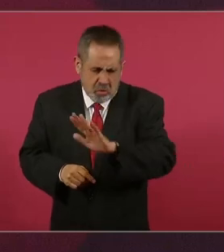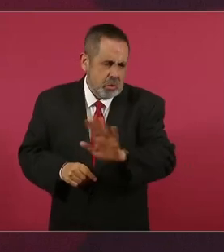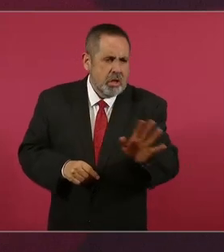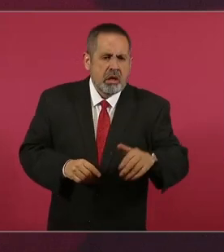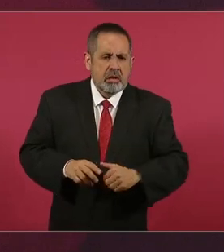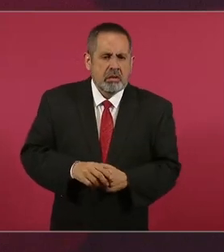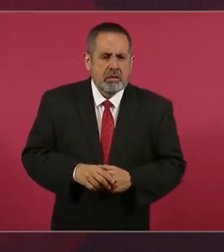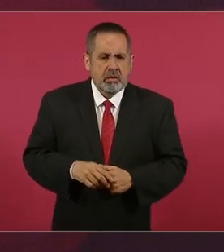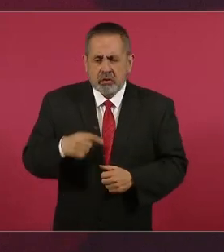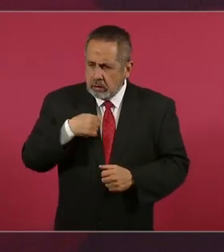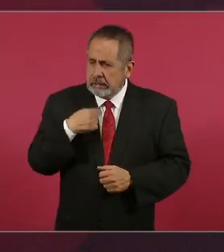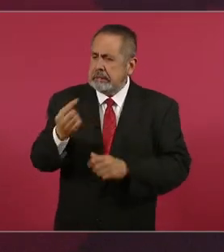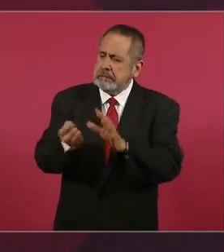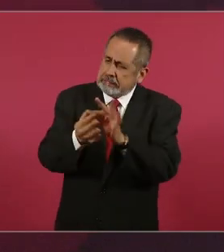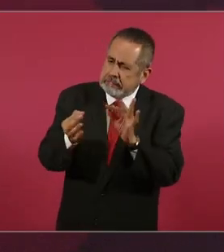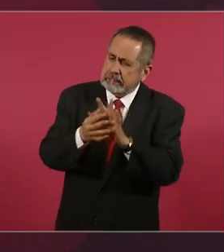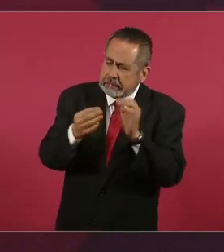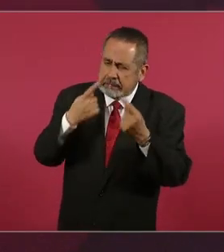Yo le expliqué